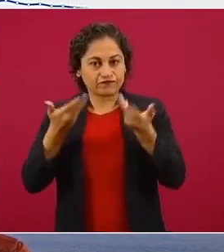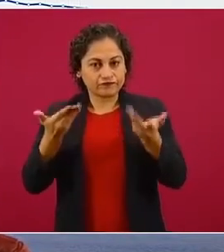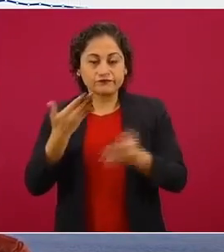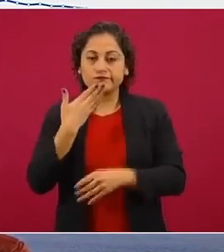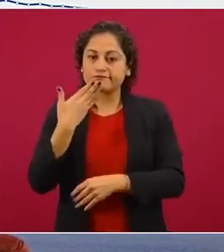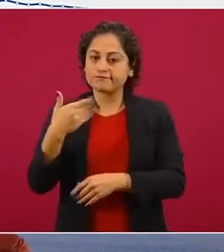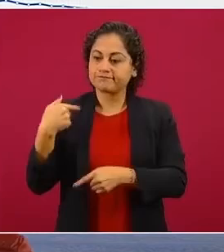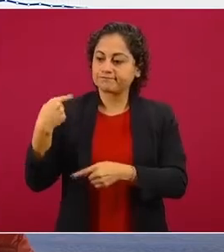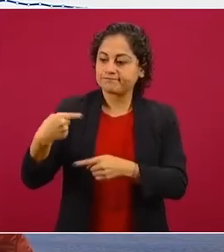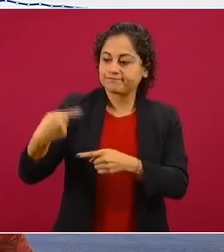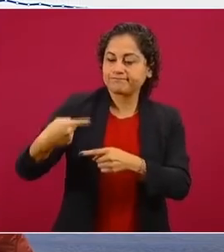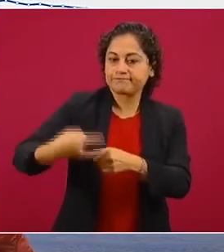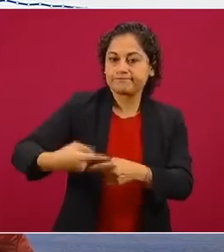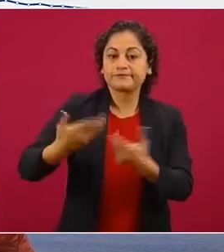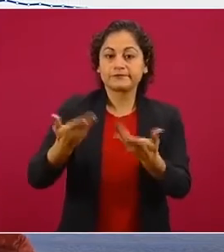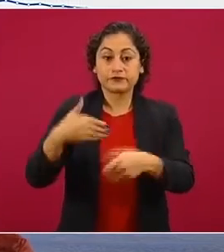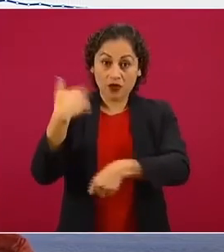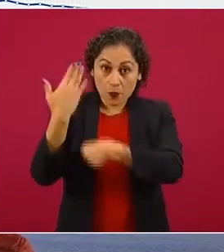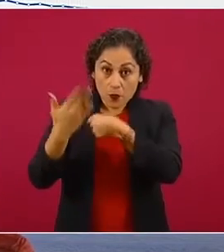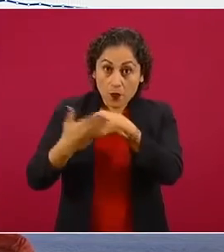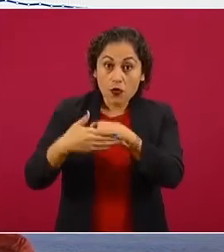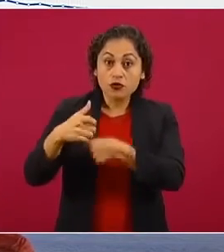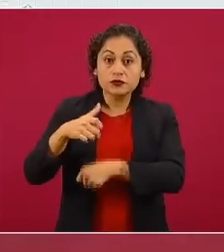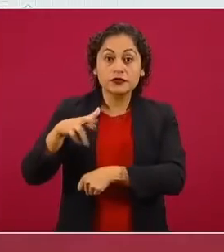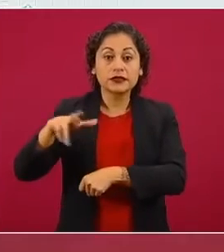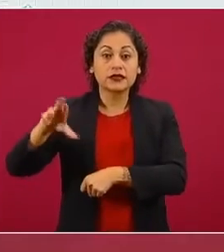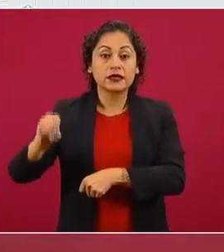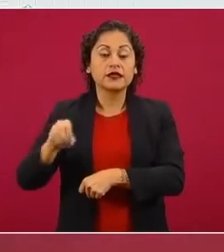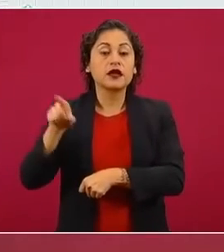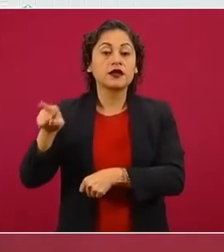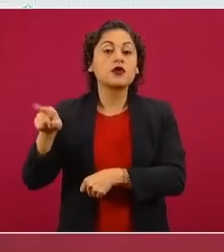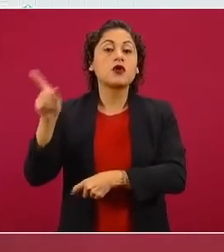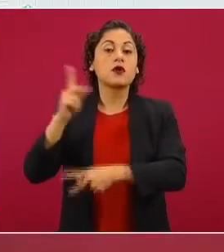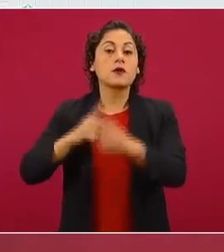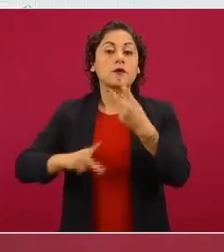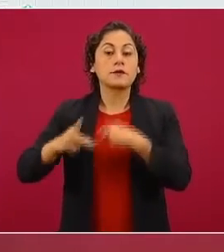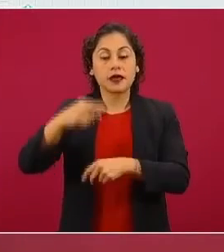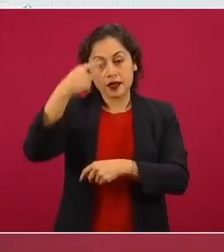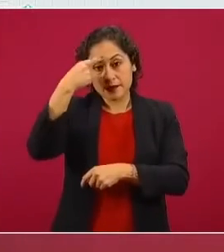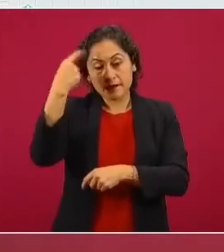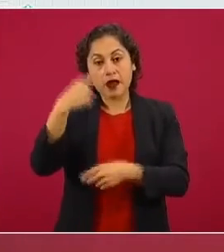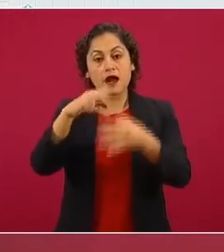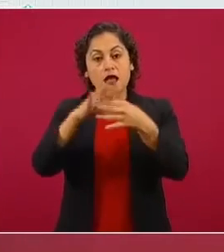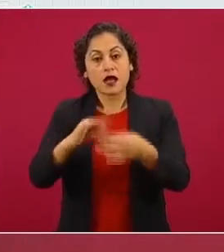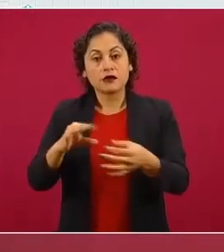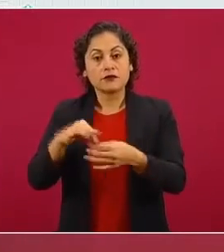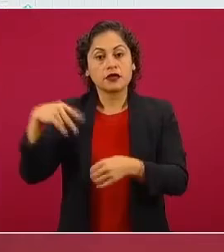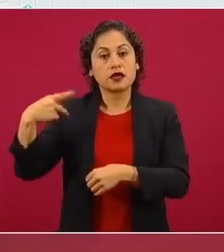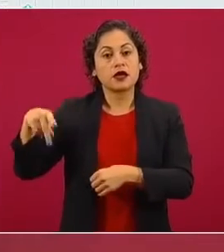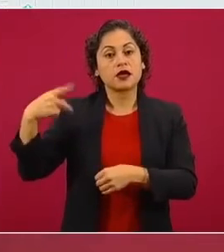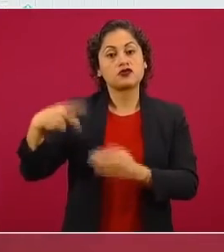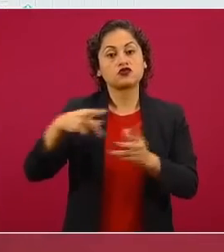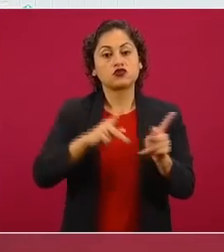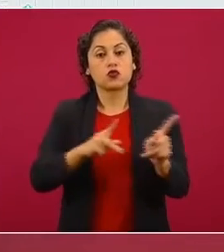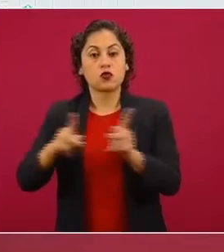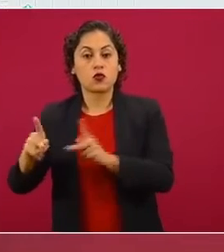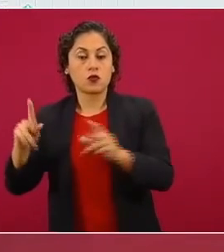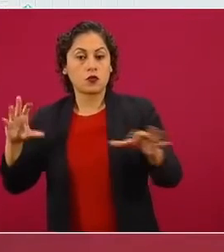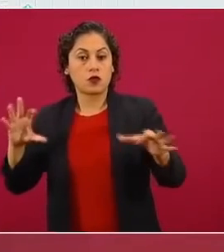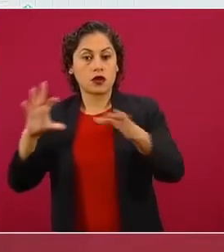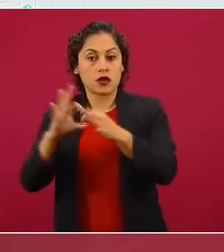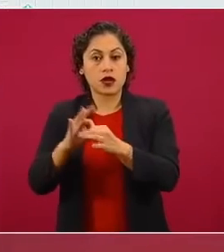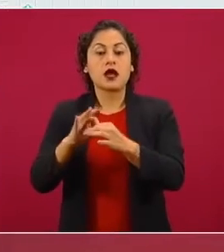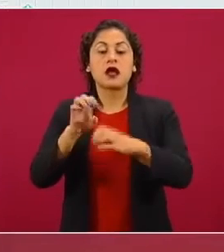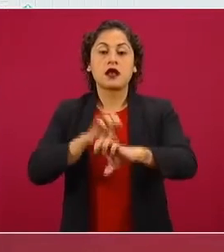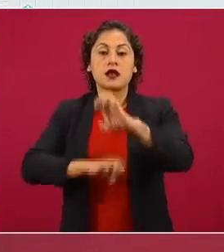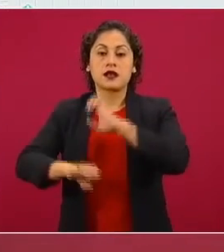sostenida. Próximamente el Estado de Quintana Roo estará comentando públicamente sobre algunos planes de colaboración con el sector